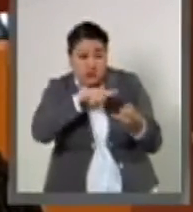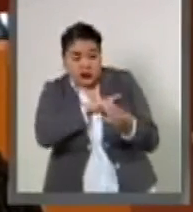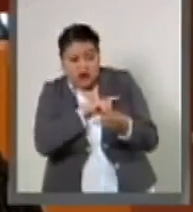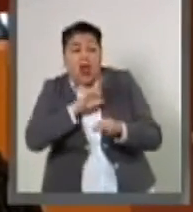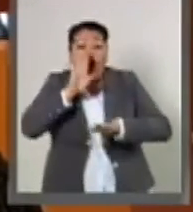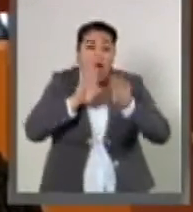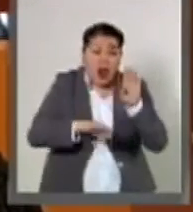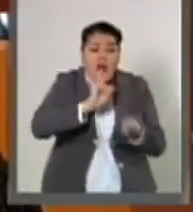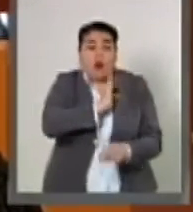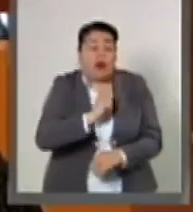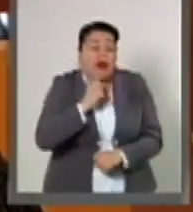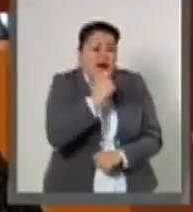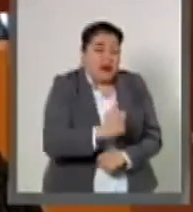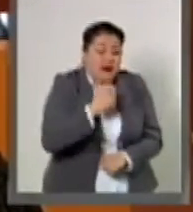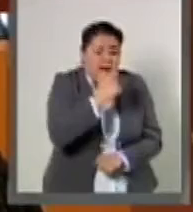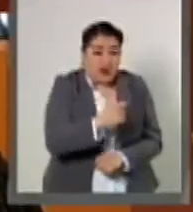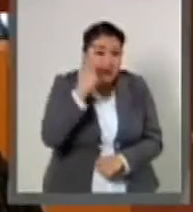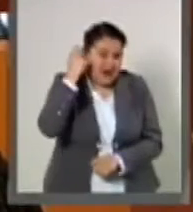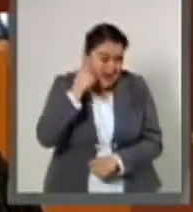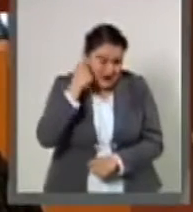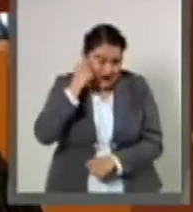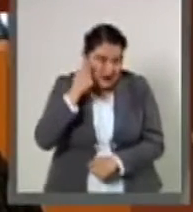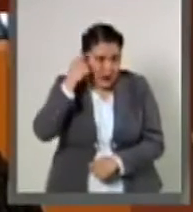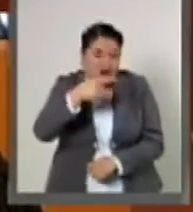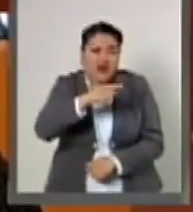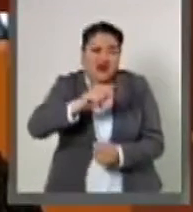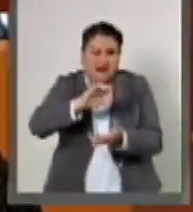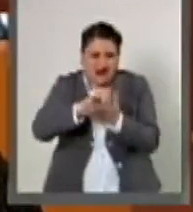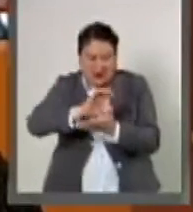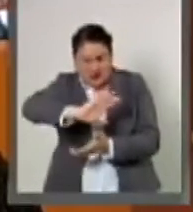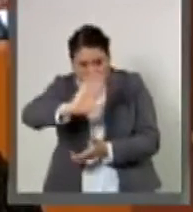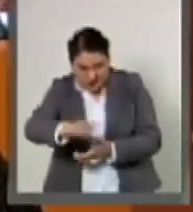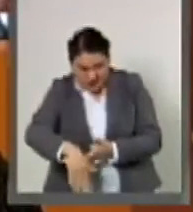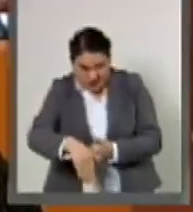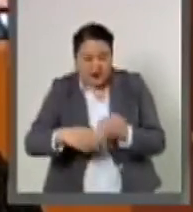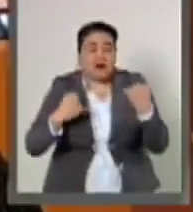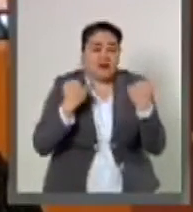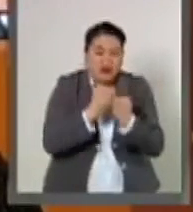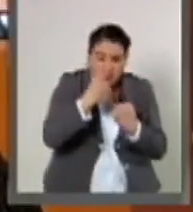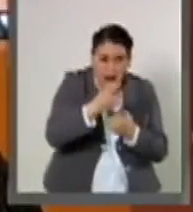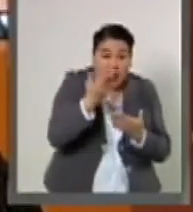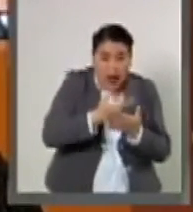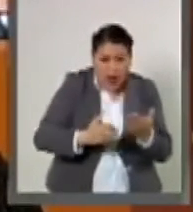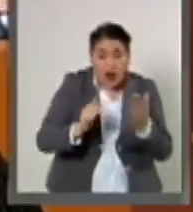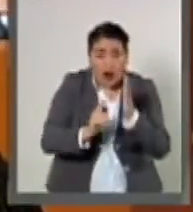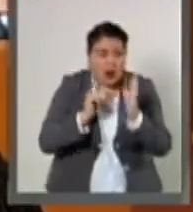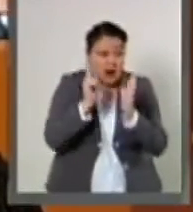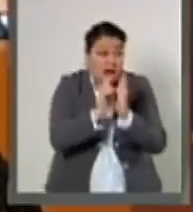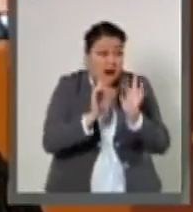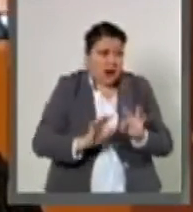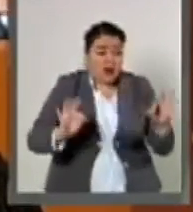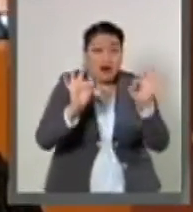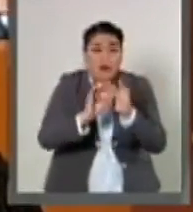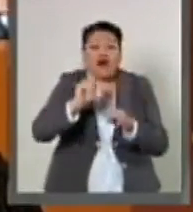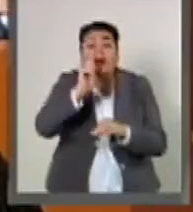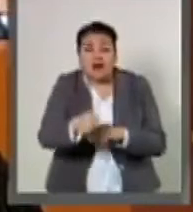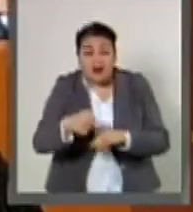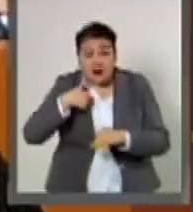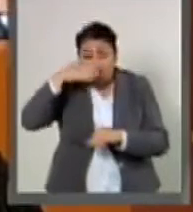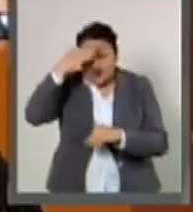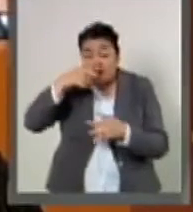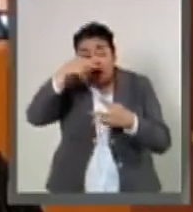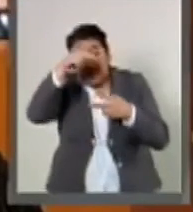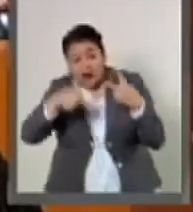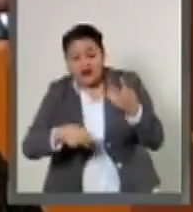para acceder a la pensión por viudez. Una norma redactada en estos términos violenta los